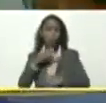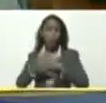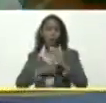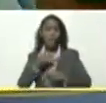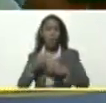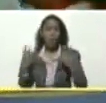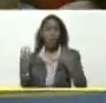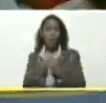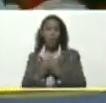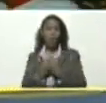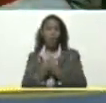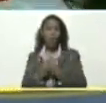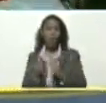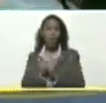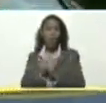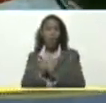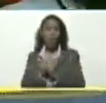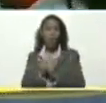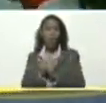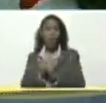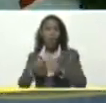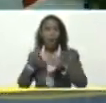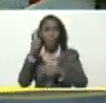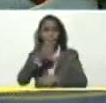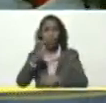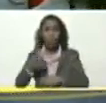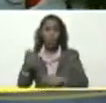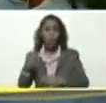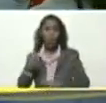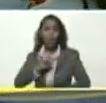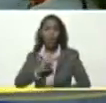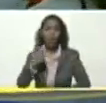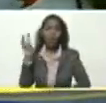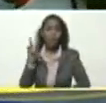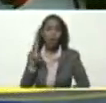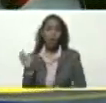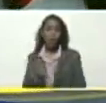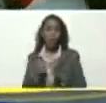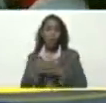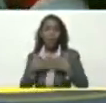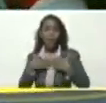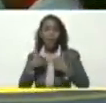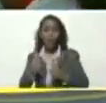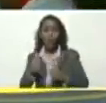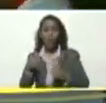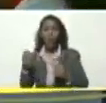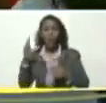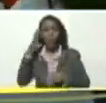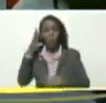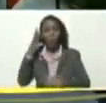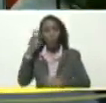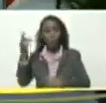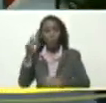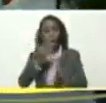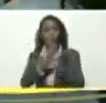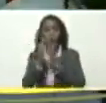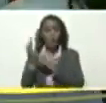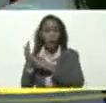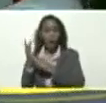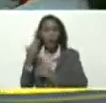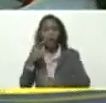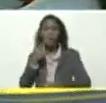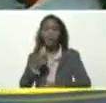conjunto con la gente de Somos Venezuela, con nuestros comités de salud, con nuestros consejos comunales.